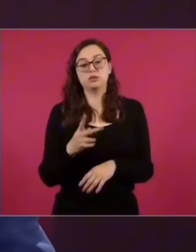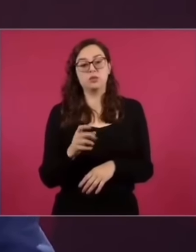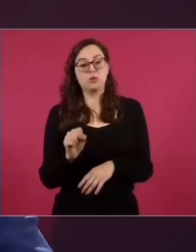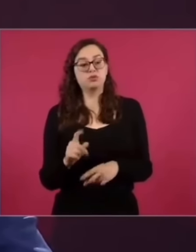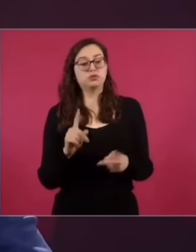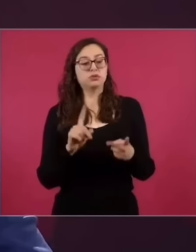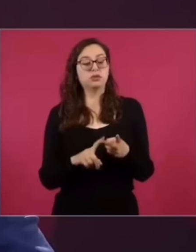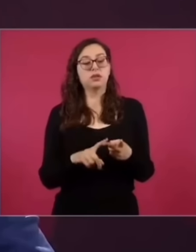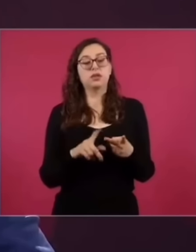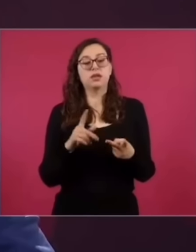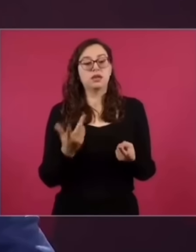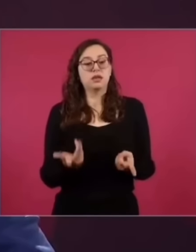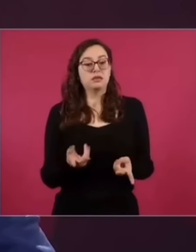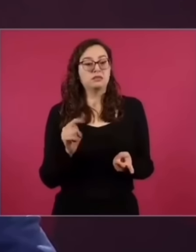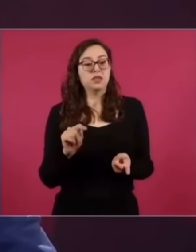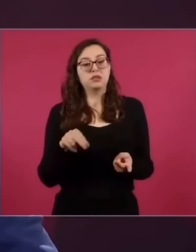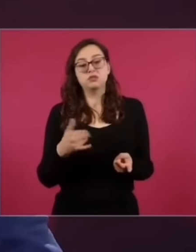Journal,